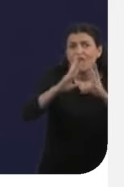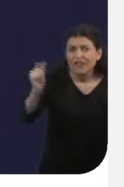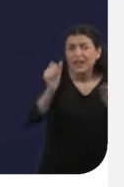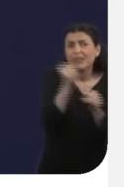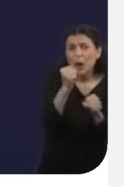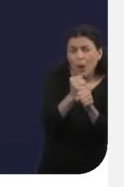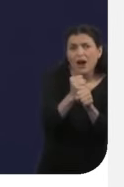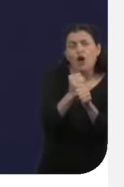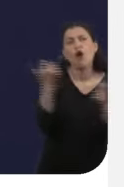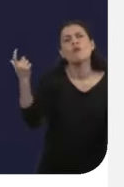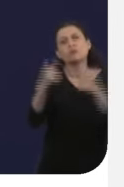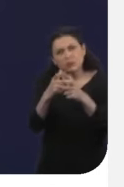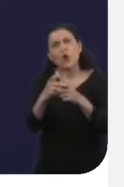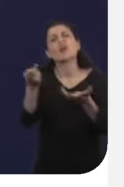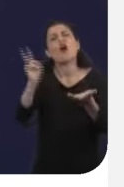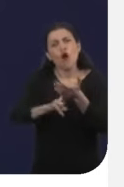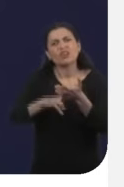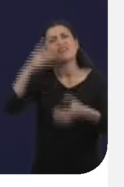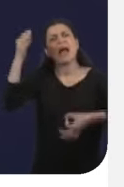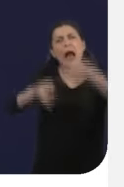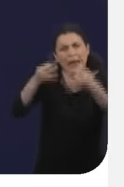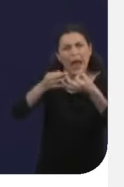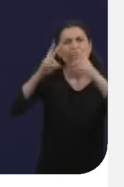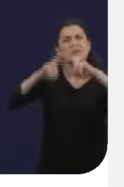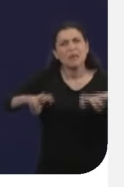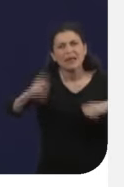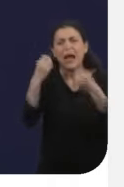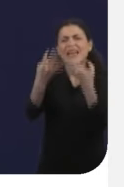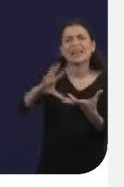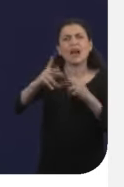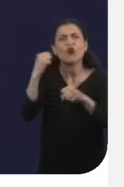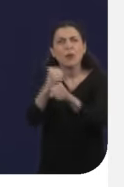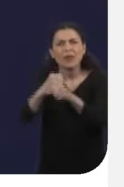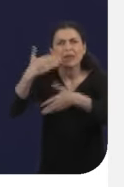revisión profunda por parte de las autoridades del ministerio y efectivamente